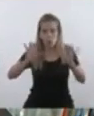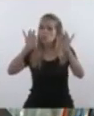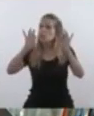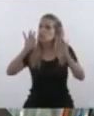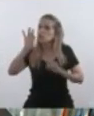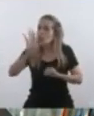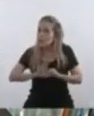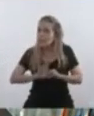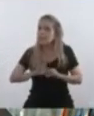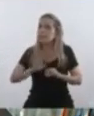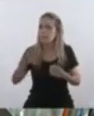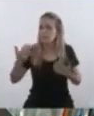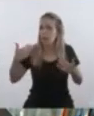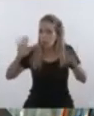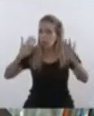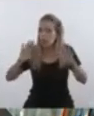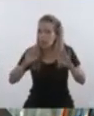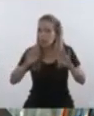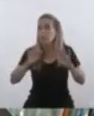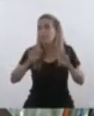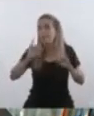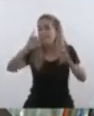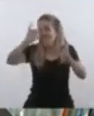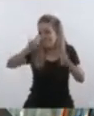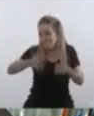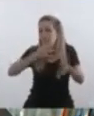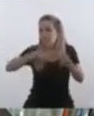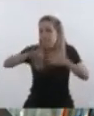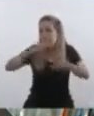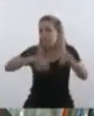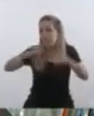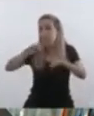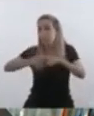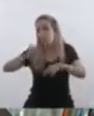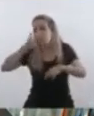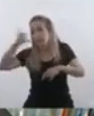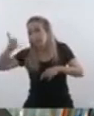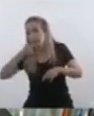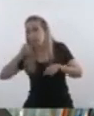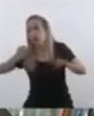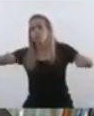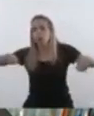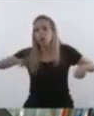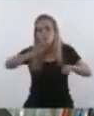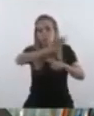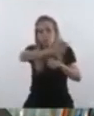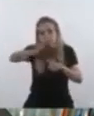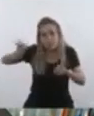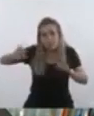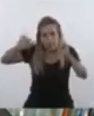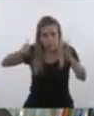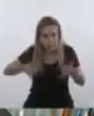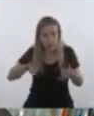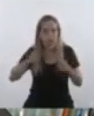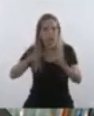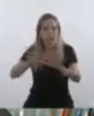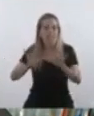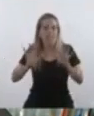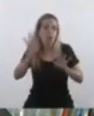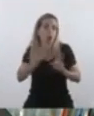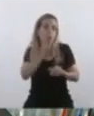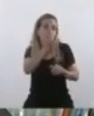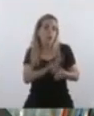funcionar entregando a domicilio por vía de delivery o por la búsqueda del consumidor en el